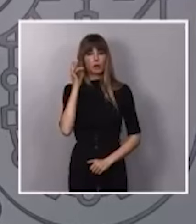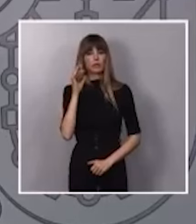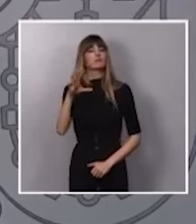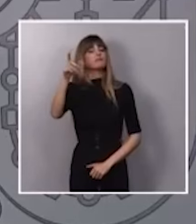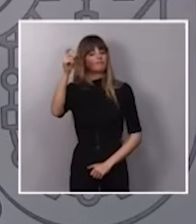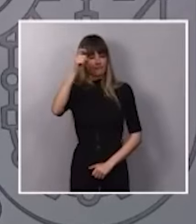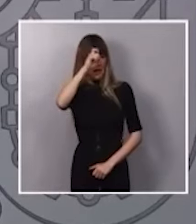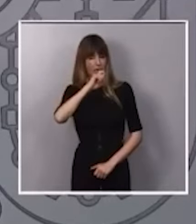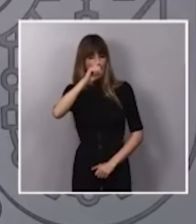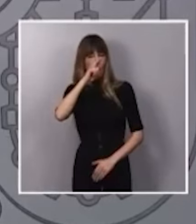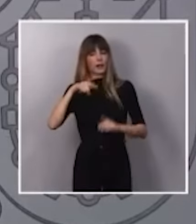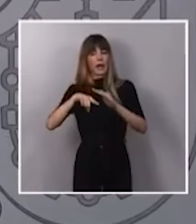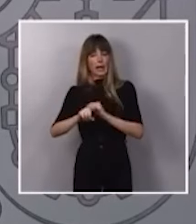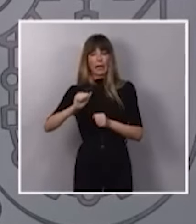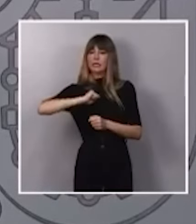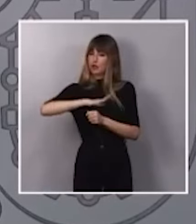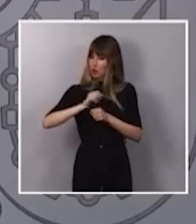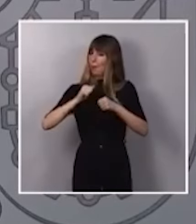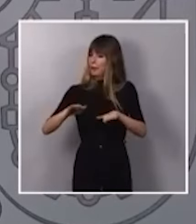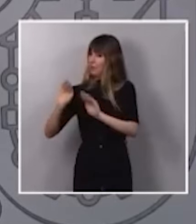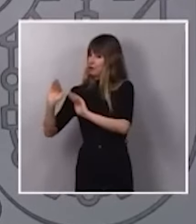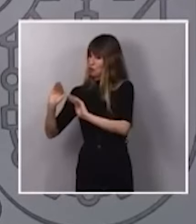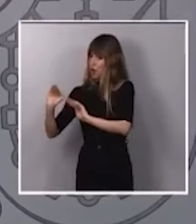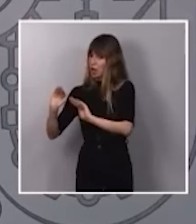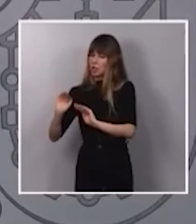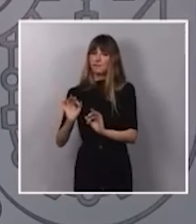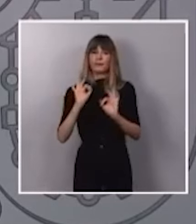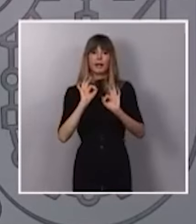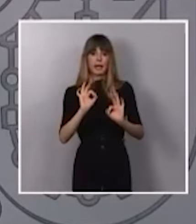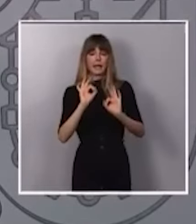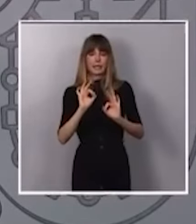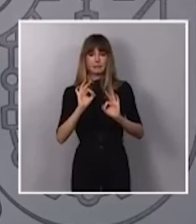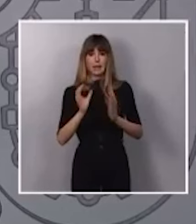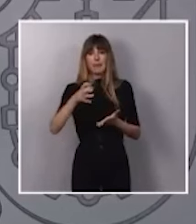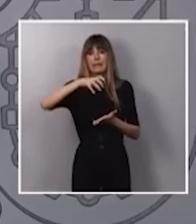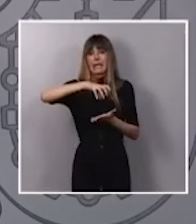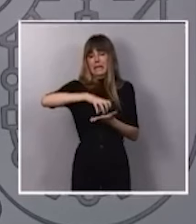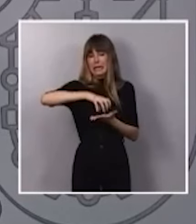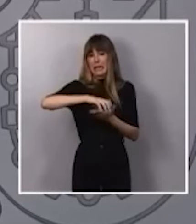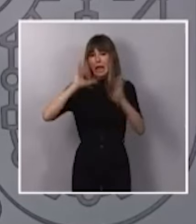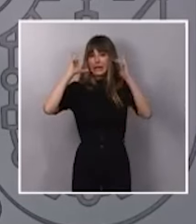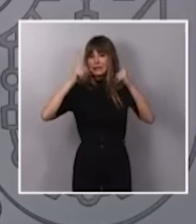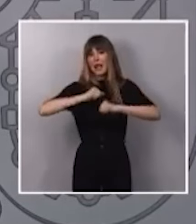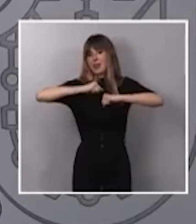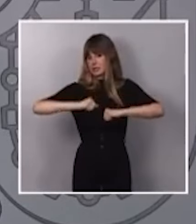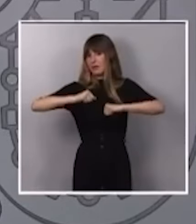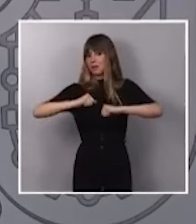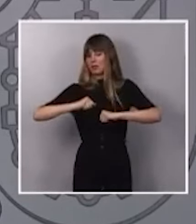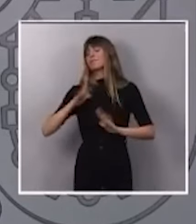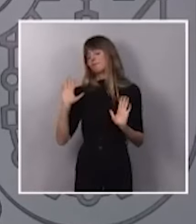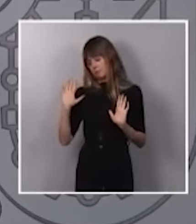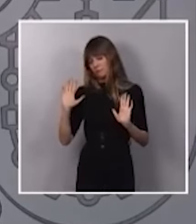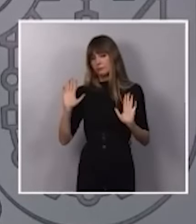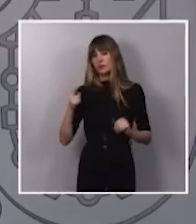memoria su gestión de la pandemia sanitaria, especialmente lo referente a las residencias de mayores. Por tanto, yo le